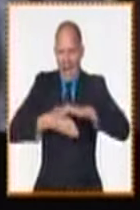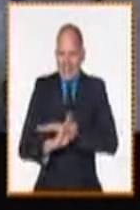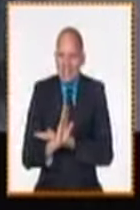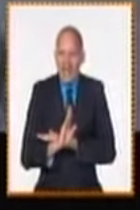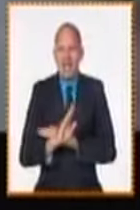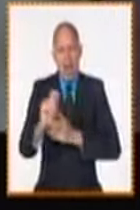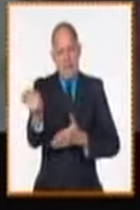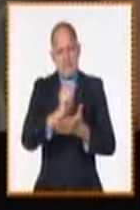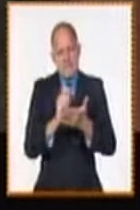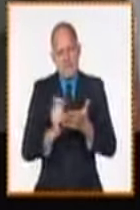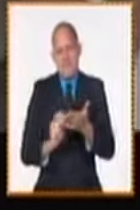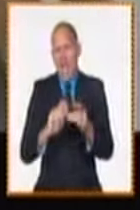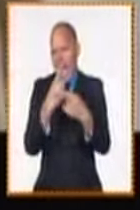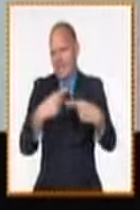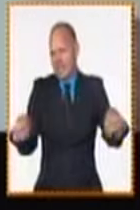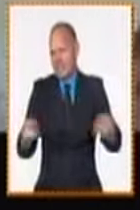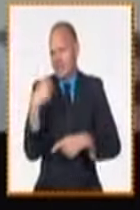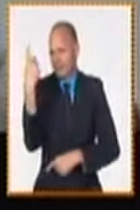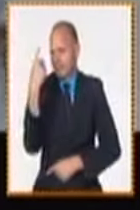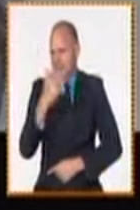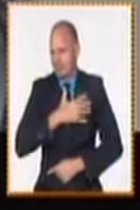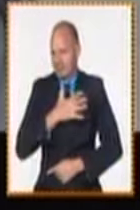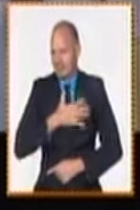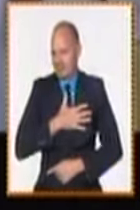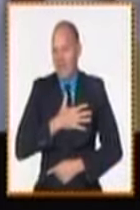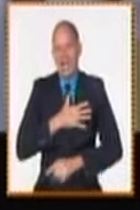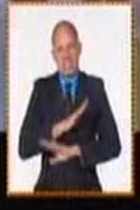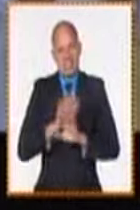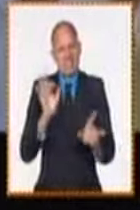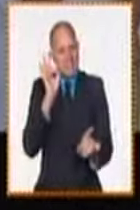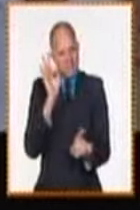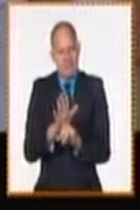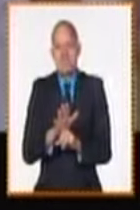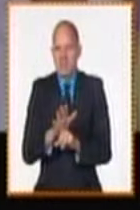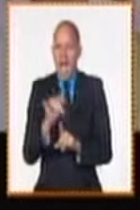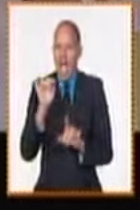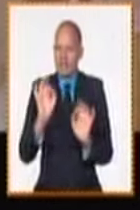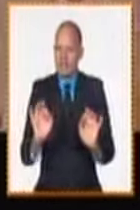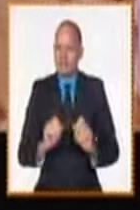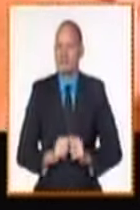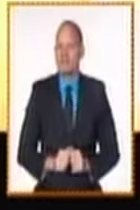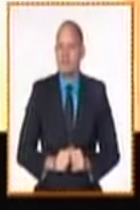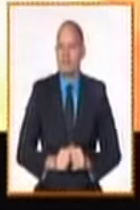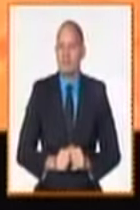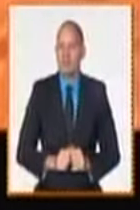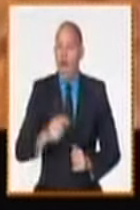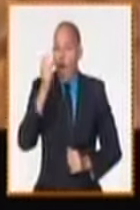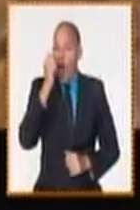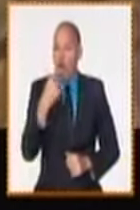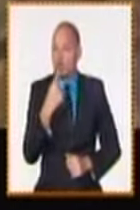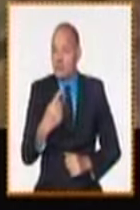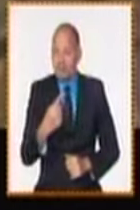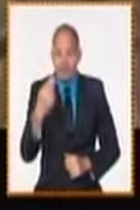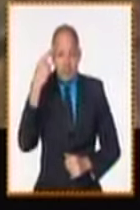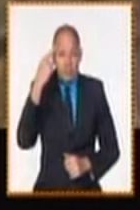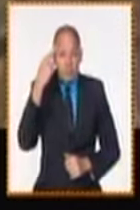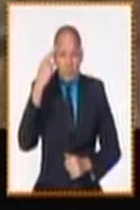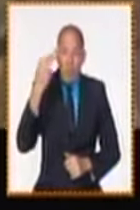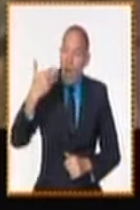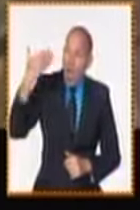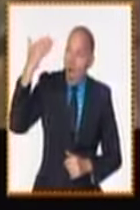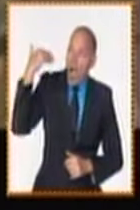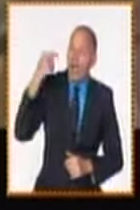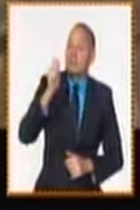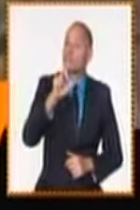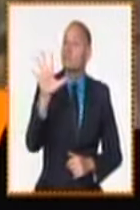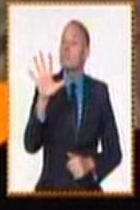marcha patriótica La Bayamesa circuló desde la pluma de Perucho. Hay que pensar hace 155 años